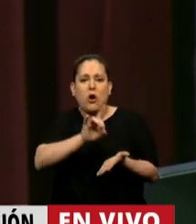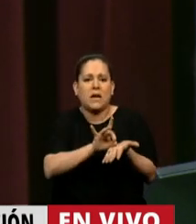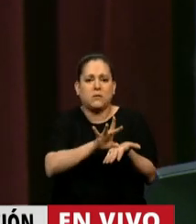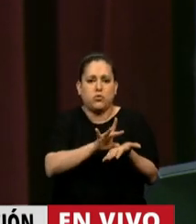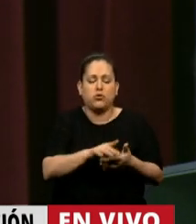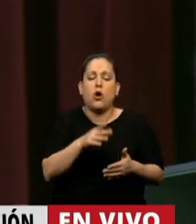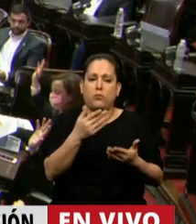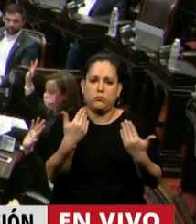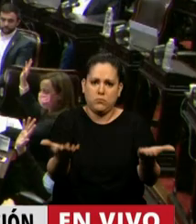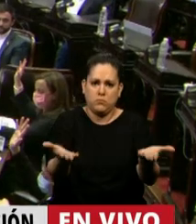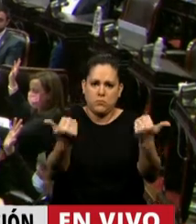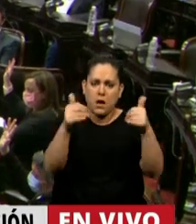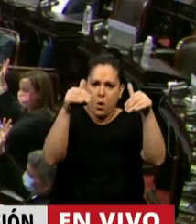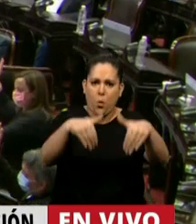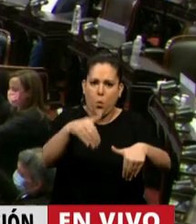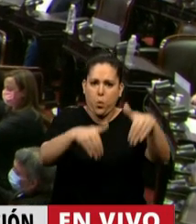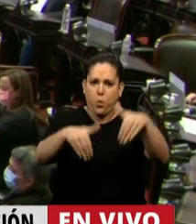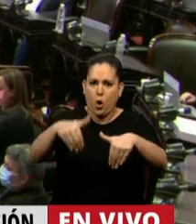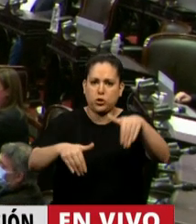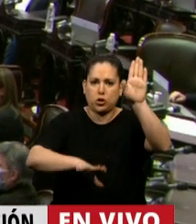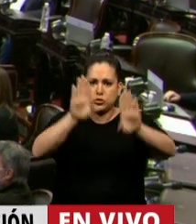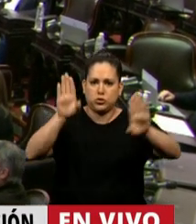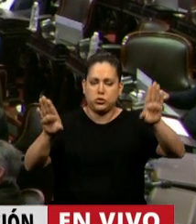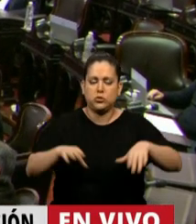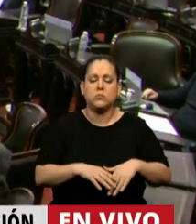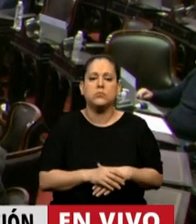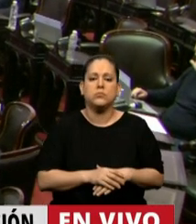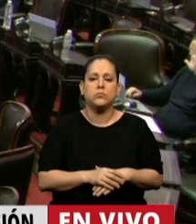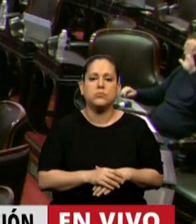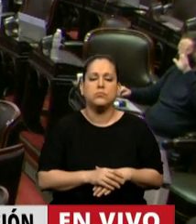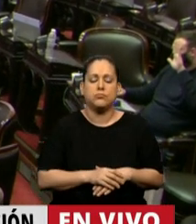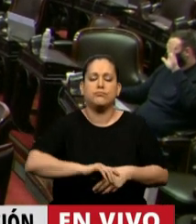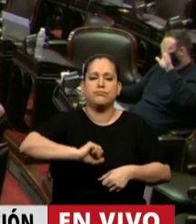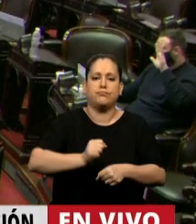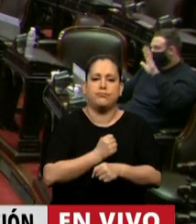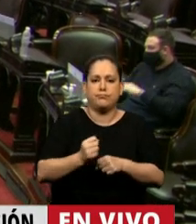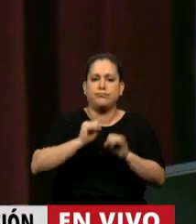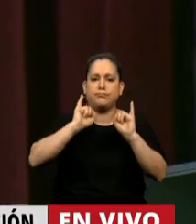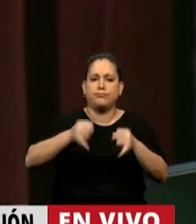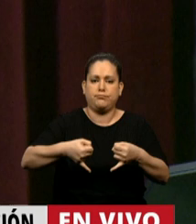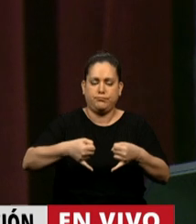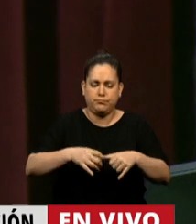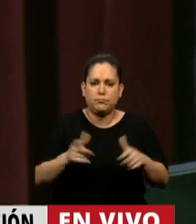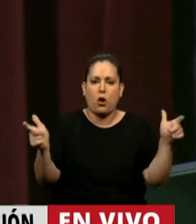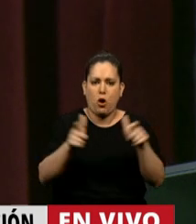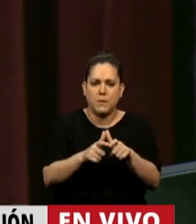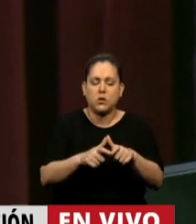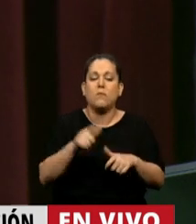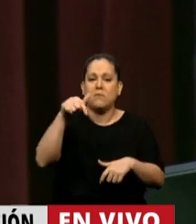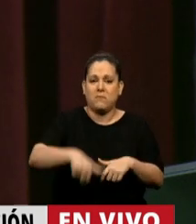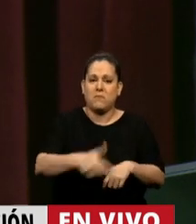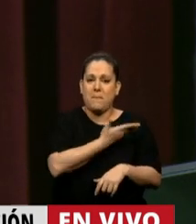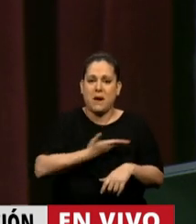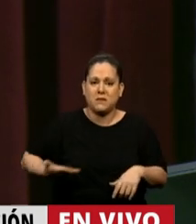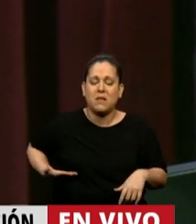marcar su voto por signos resulta afirmativo Este cuerpo